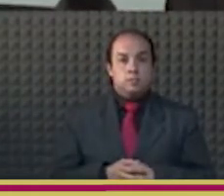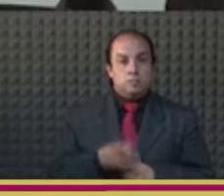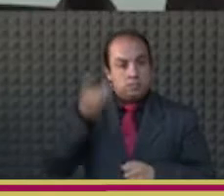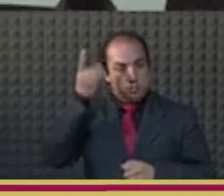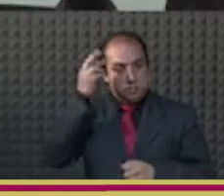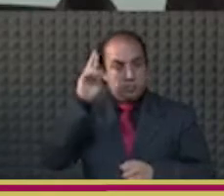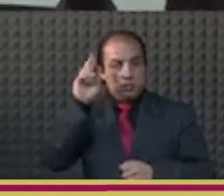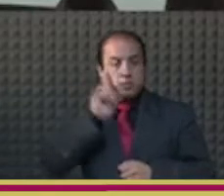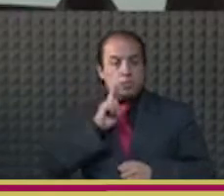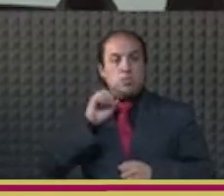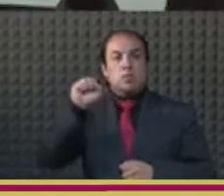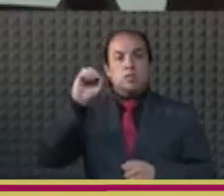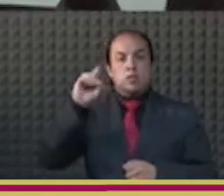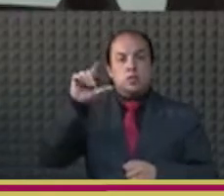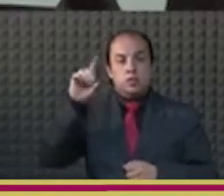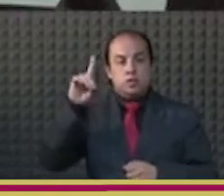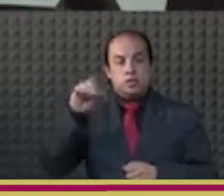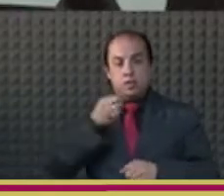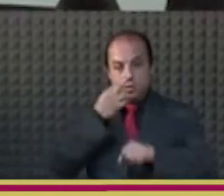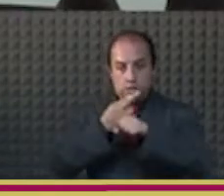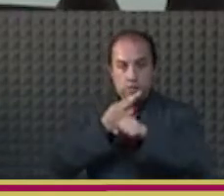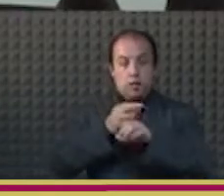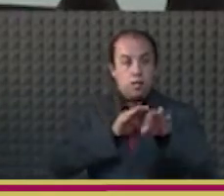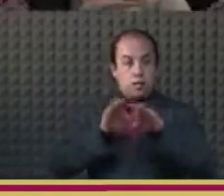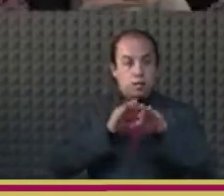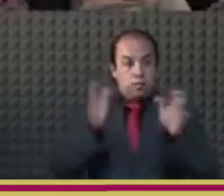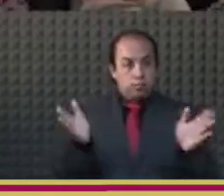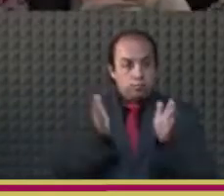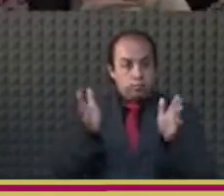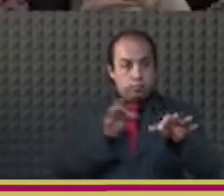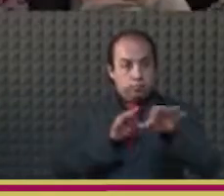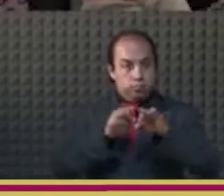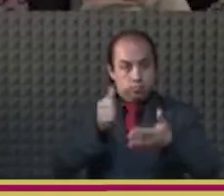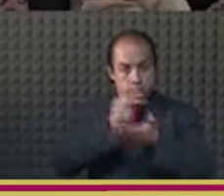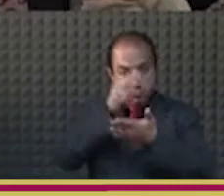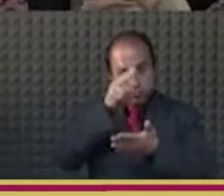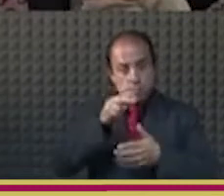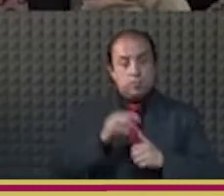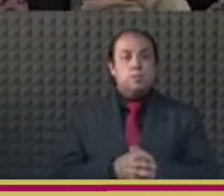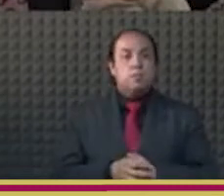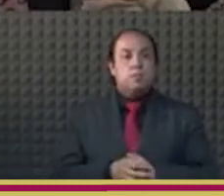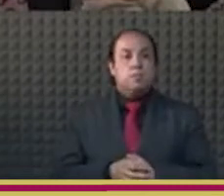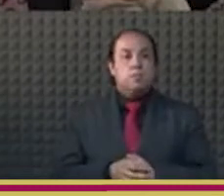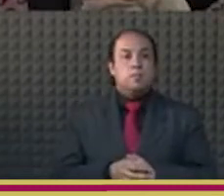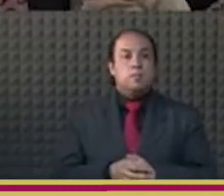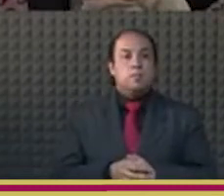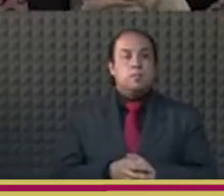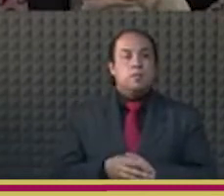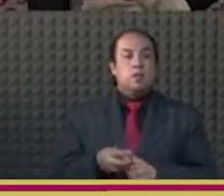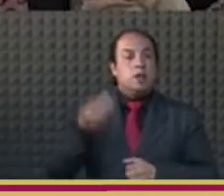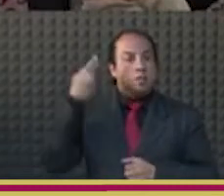Doctora Soledad Aragón Martínez, secretaria de Trabajo y Fomento al Empleo en la Ciudad de México. Maestro